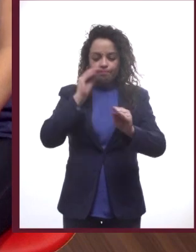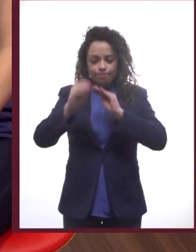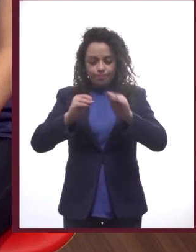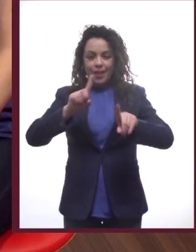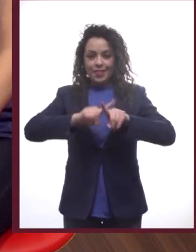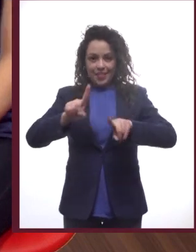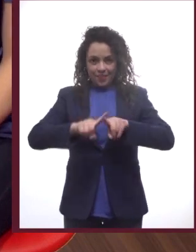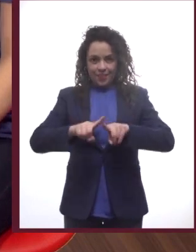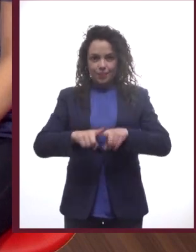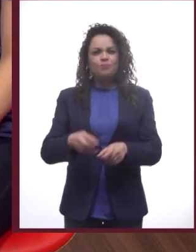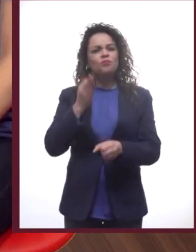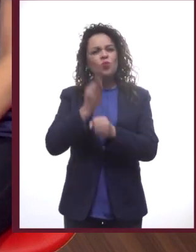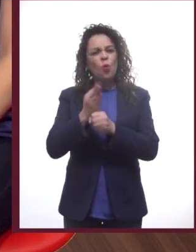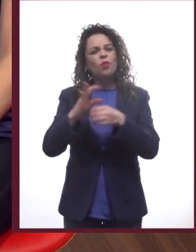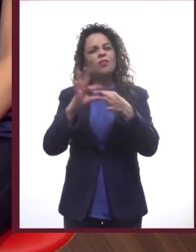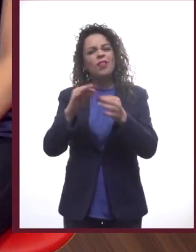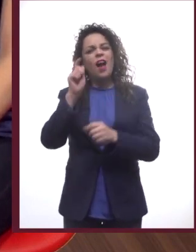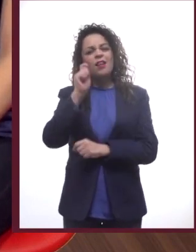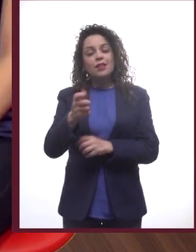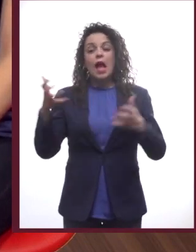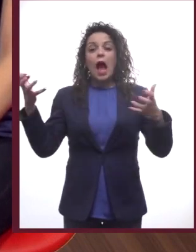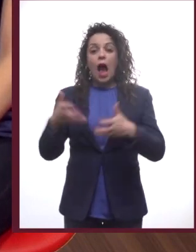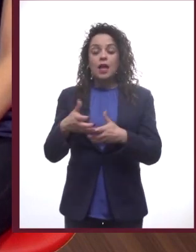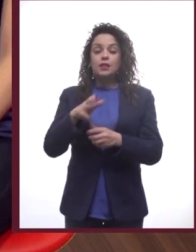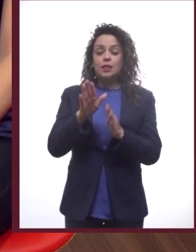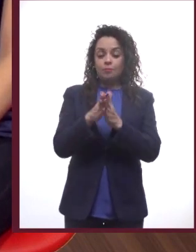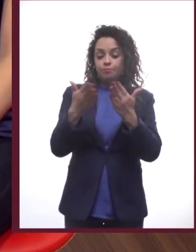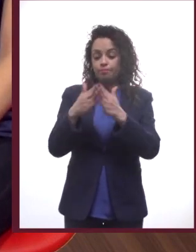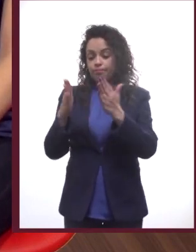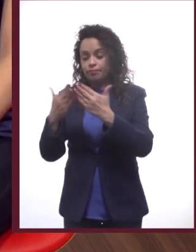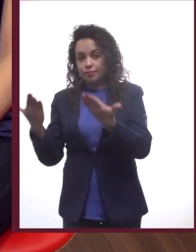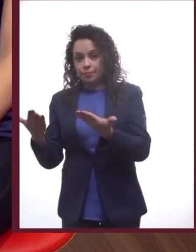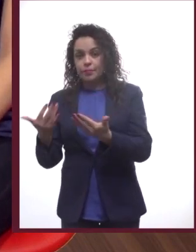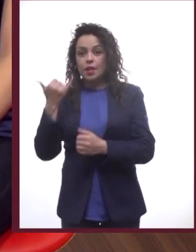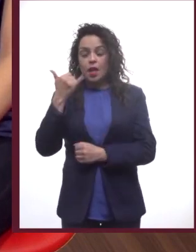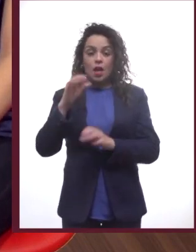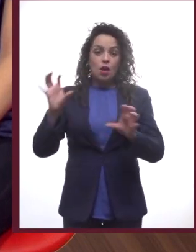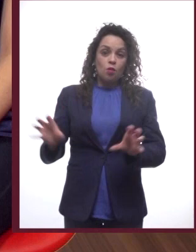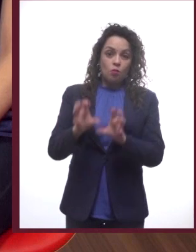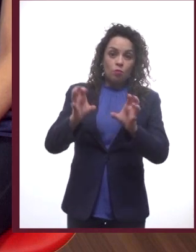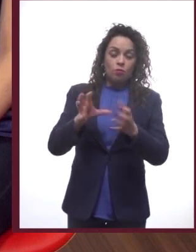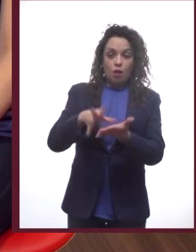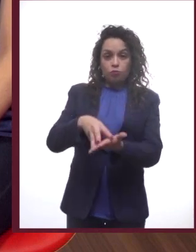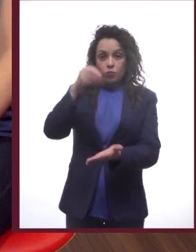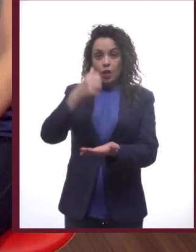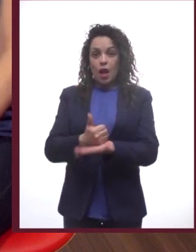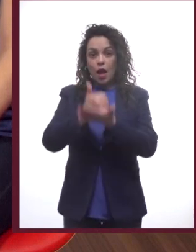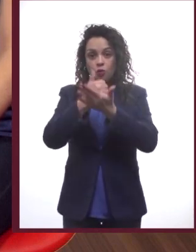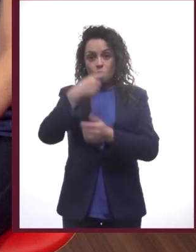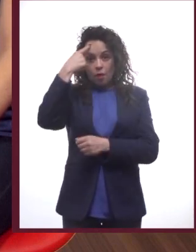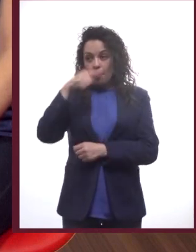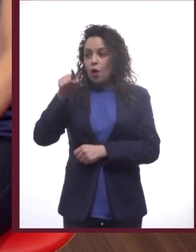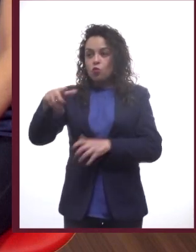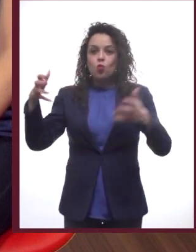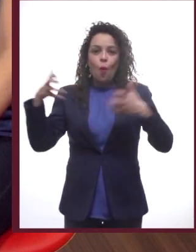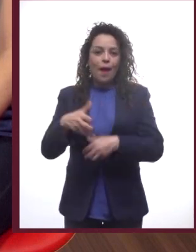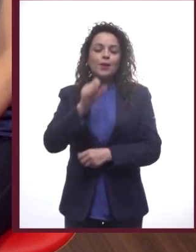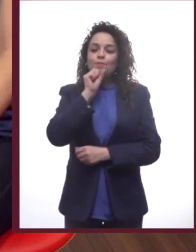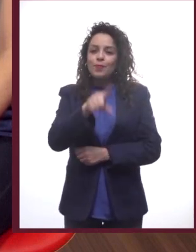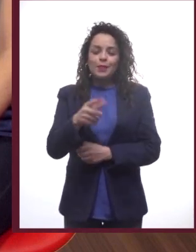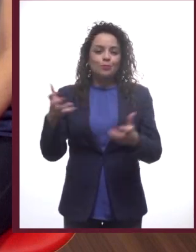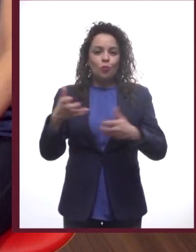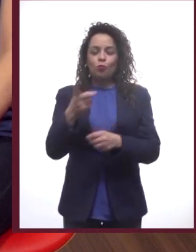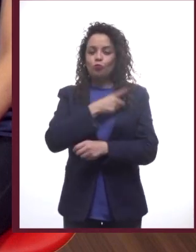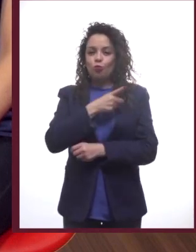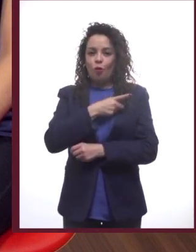una autoedición. Nuestra actividad trató de hacer un zine. Las fotocopiadoras y un espíritu de hazlo tú mismo te